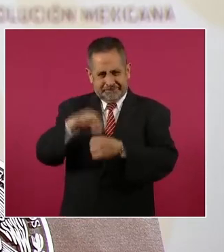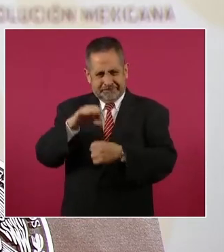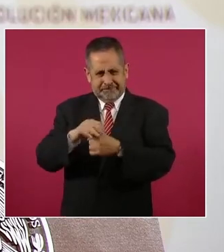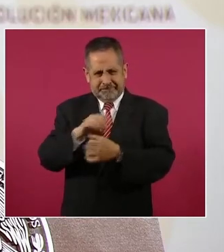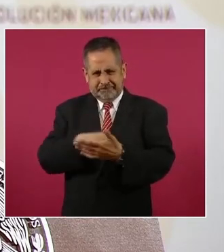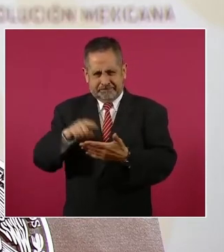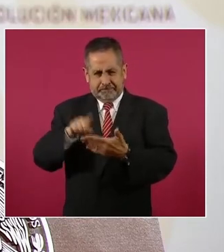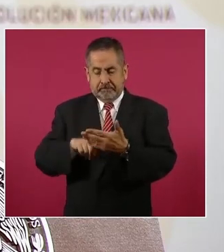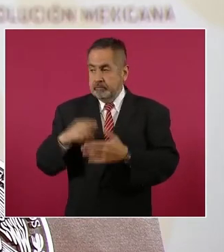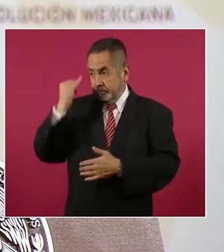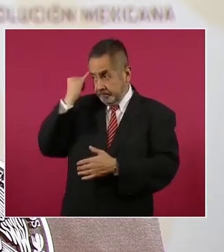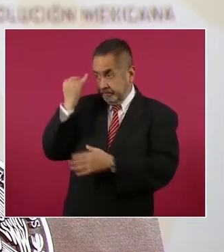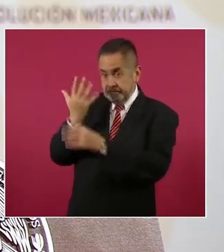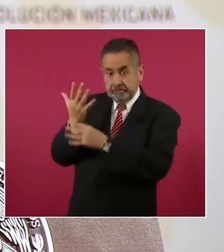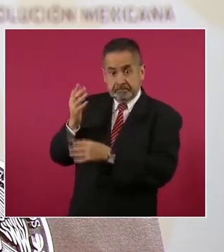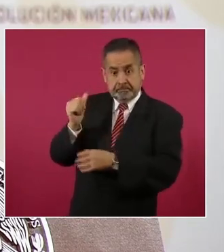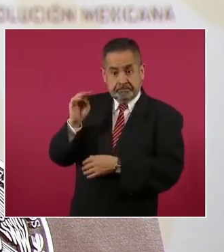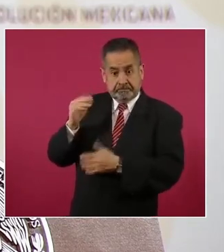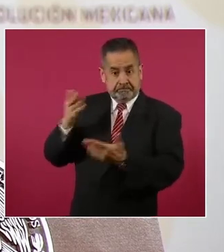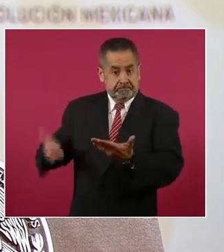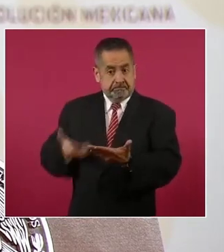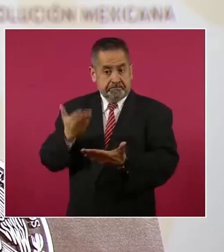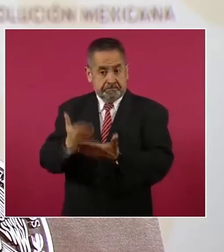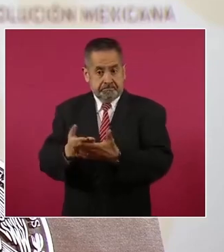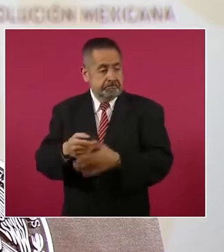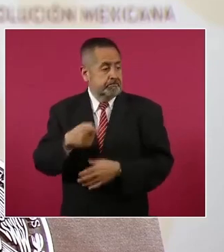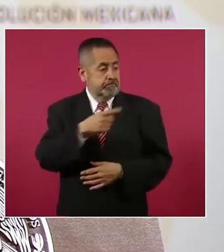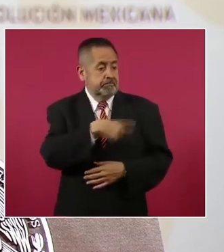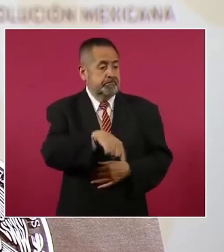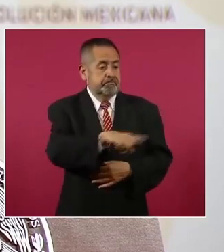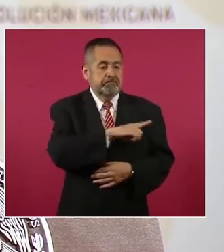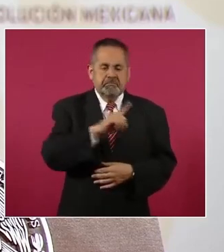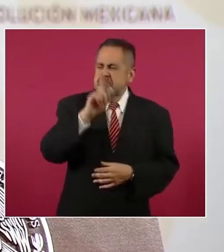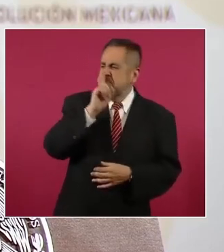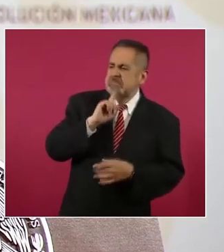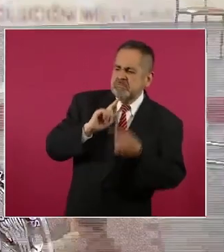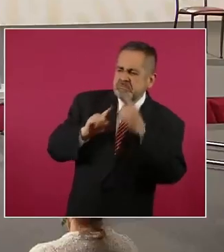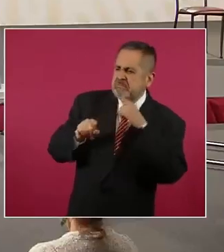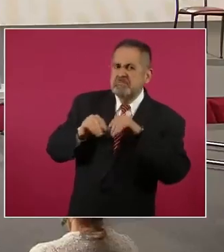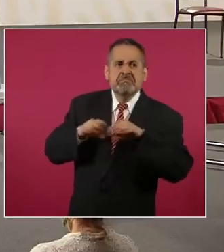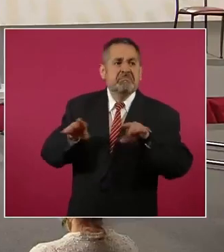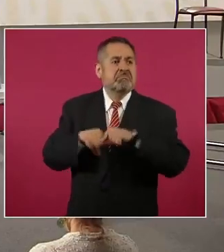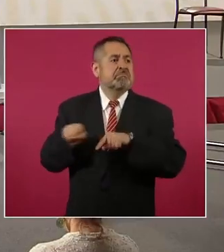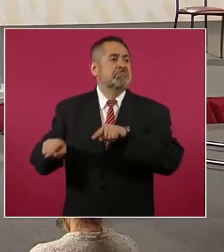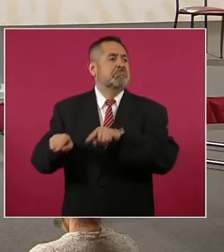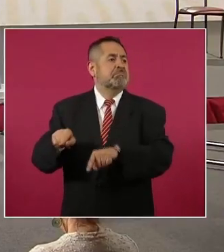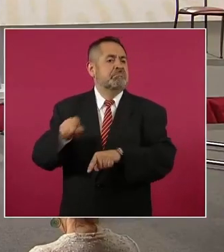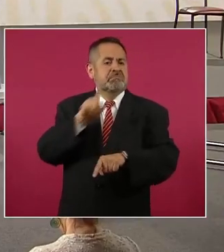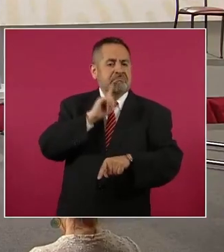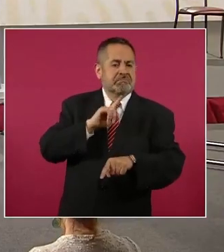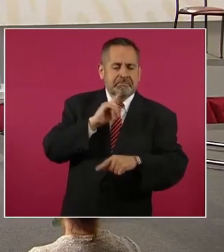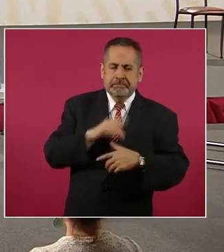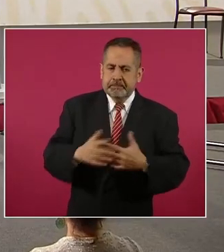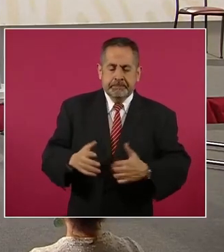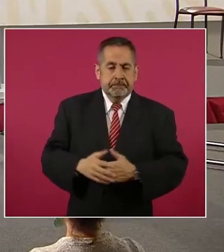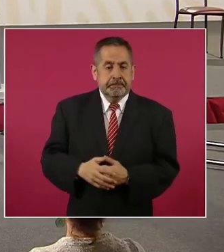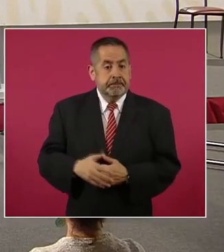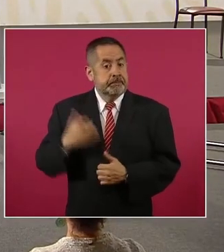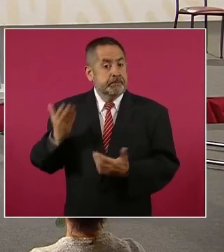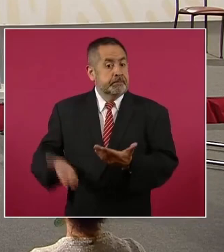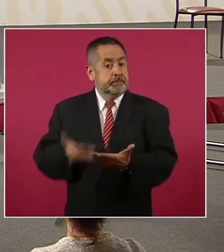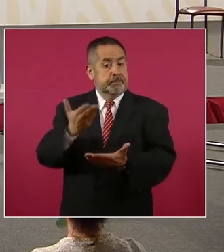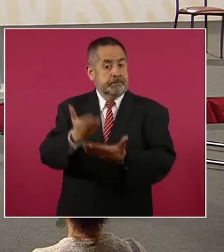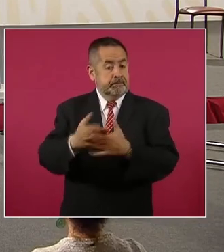Obrador. Después de que se presentó en el Congreso la propuesta de reforma electoral del Poder Ejecutivo